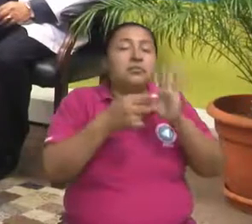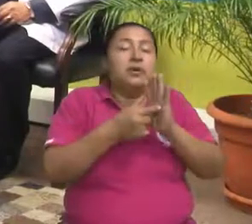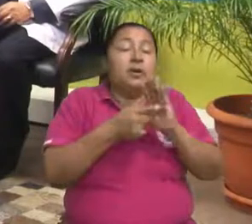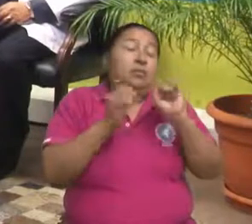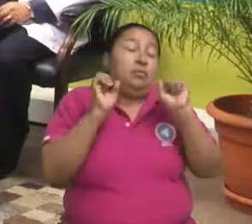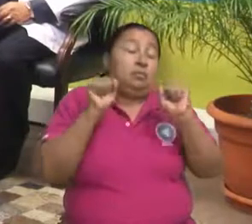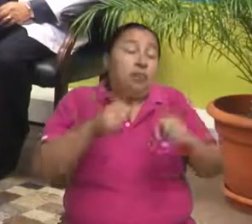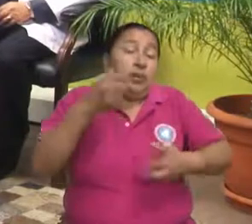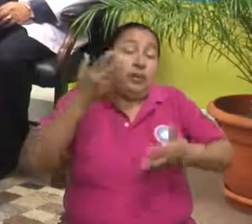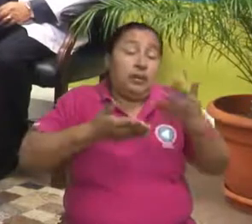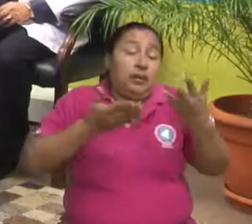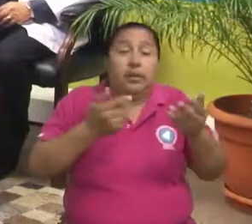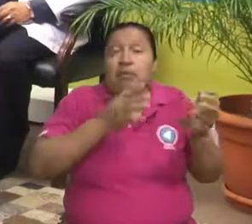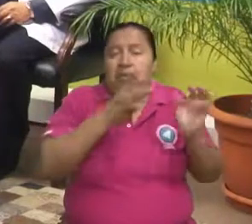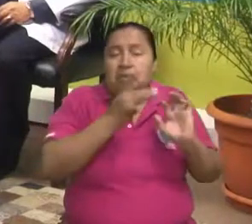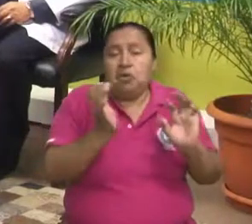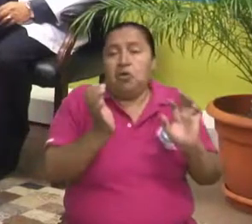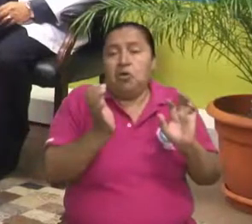puede haber